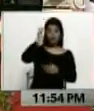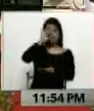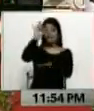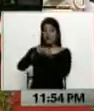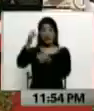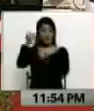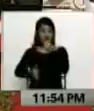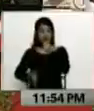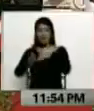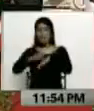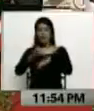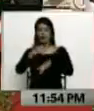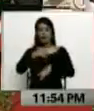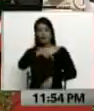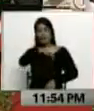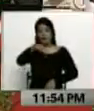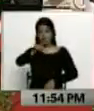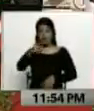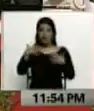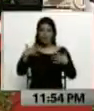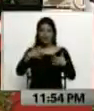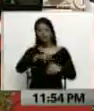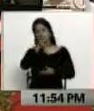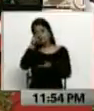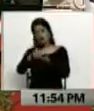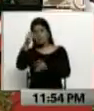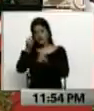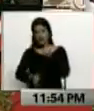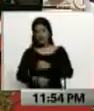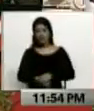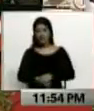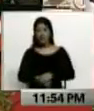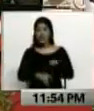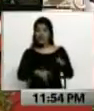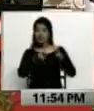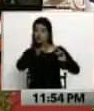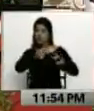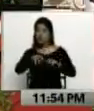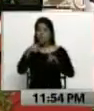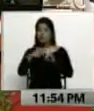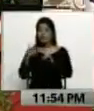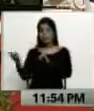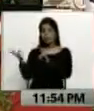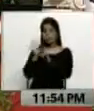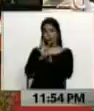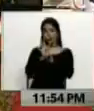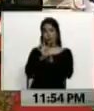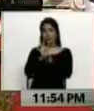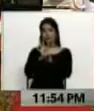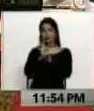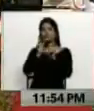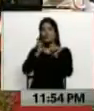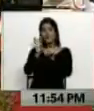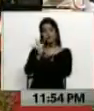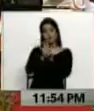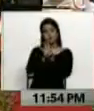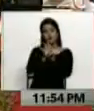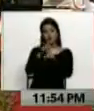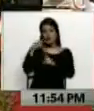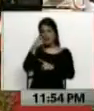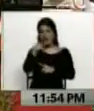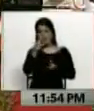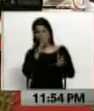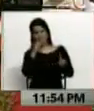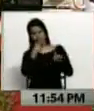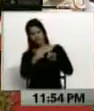para evitar el soponcio esto forma parte de la investigación por cierto reforzó la seguridad tiene gente nueva muy parecida a los